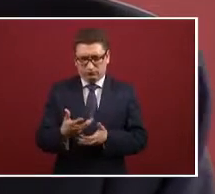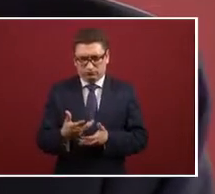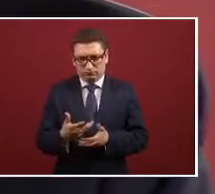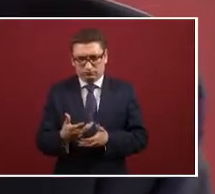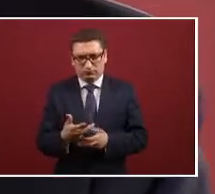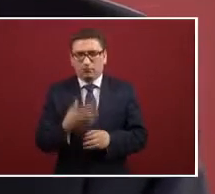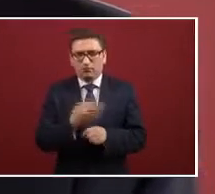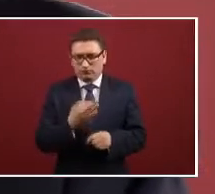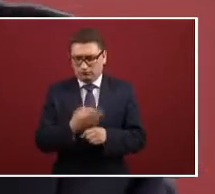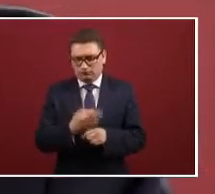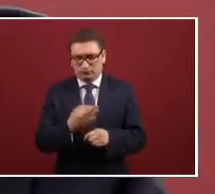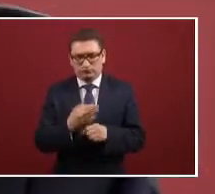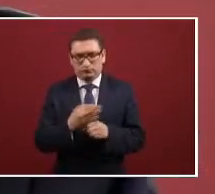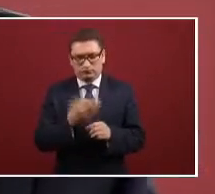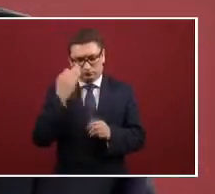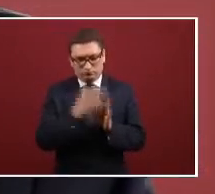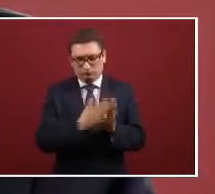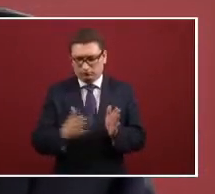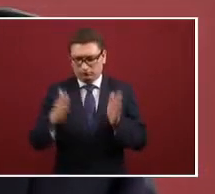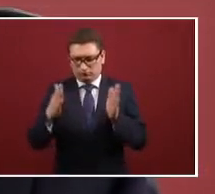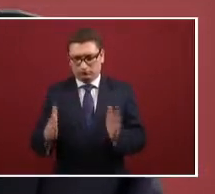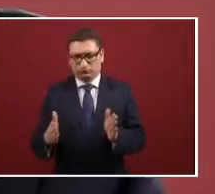concluye el plazo